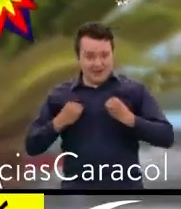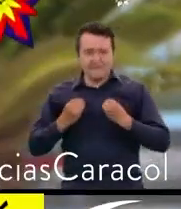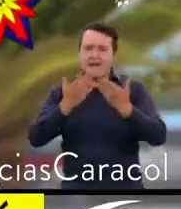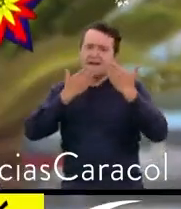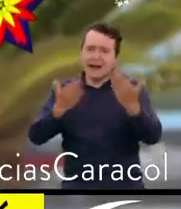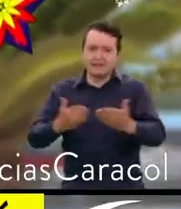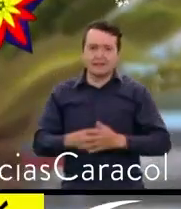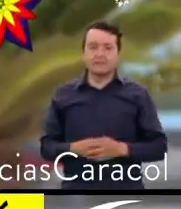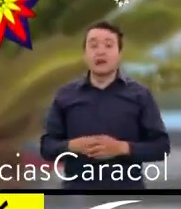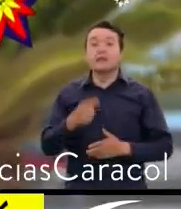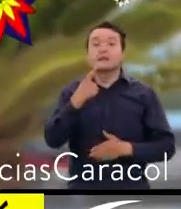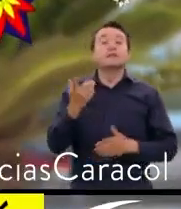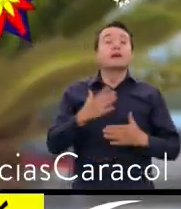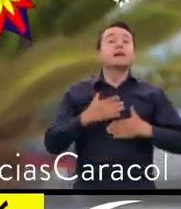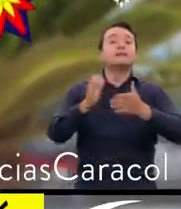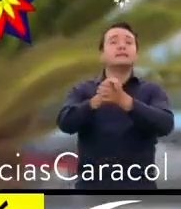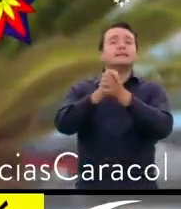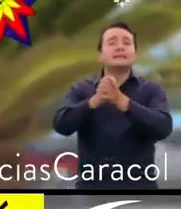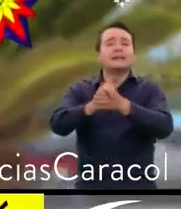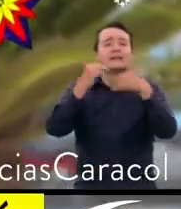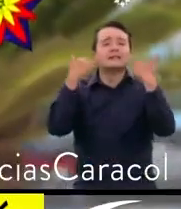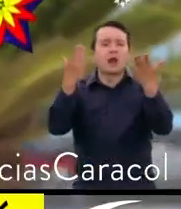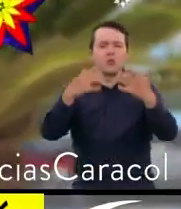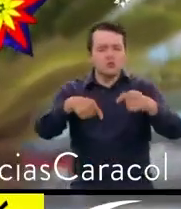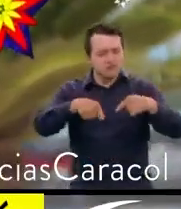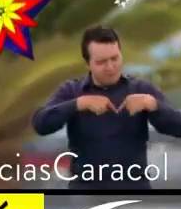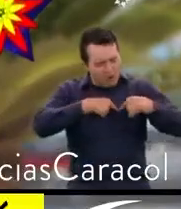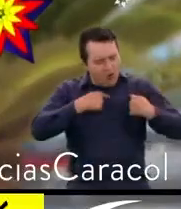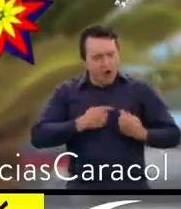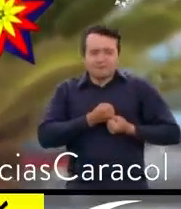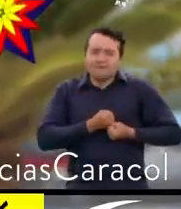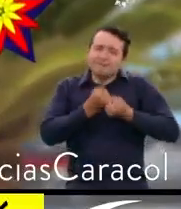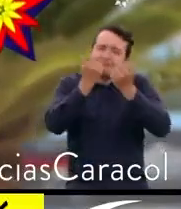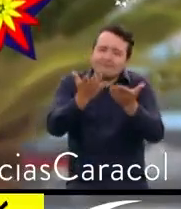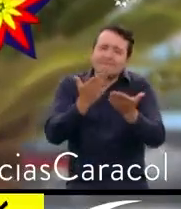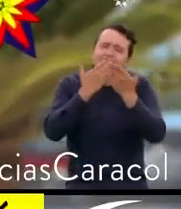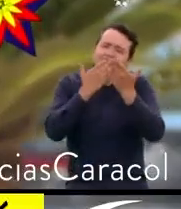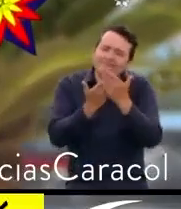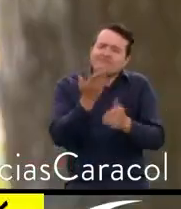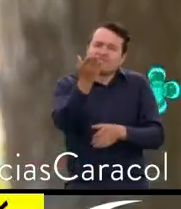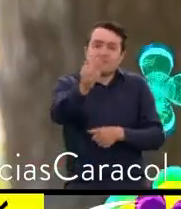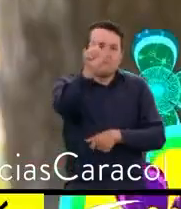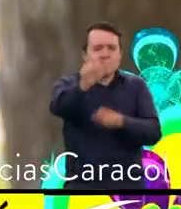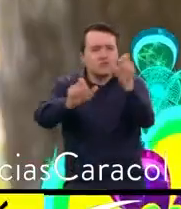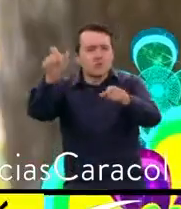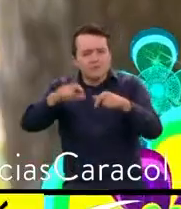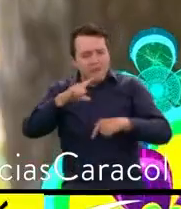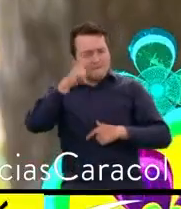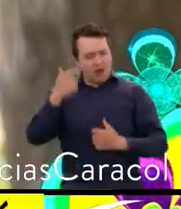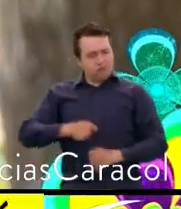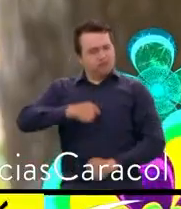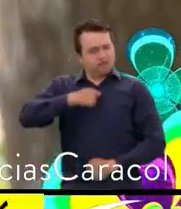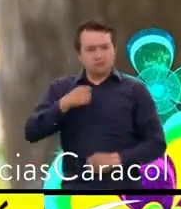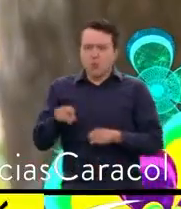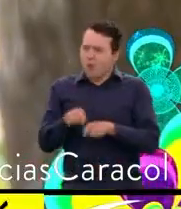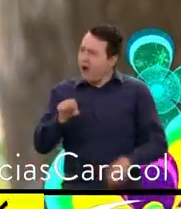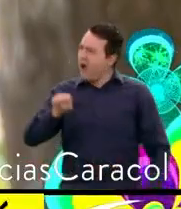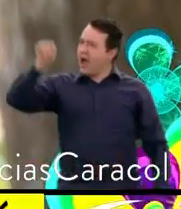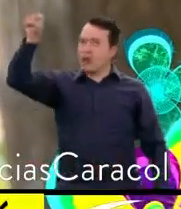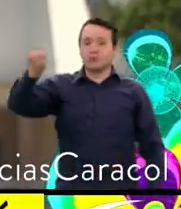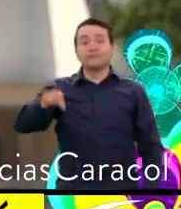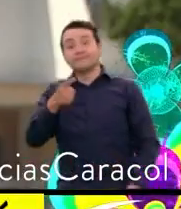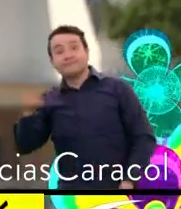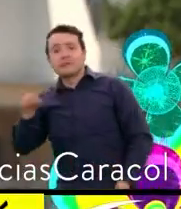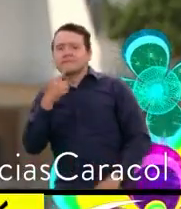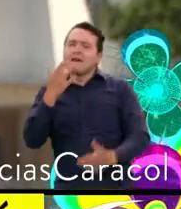enviar un saludo fraternal desde nuestro corazón a los vecinos de durango gracias por su gestión diaria por su